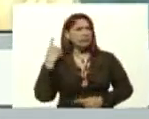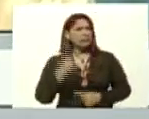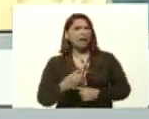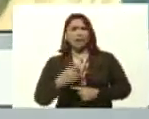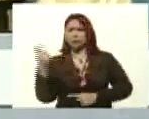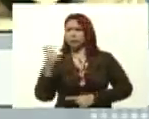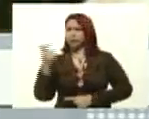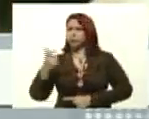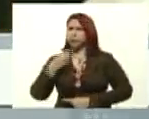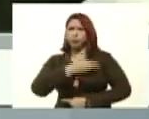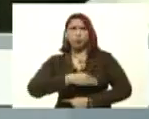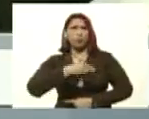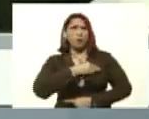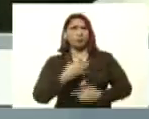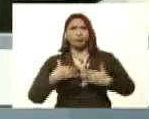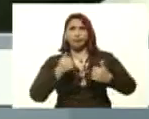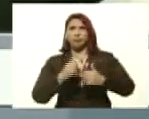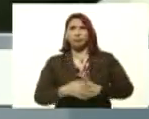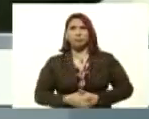que la misión